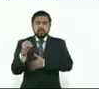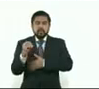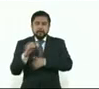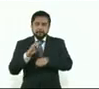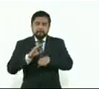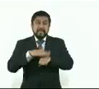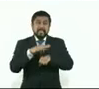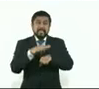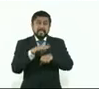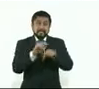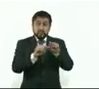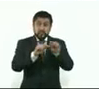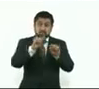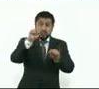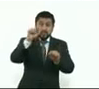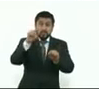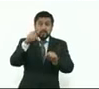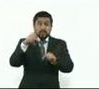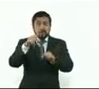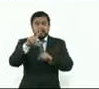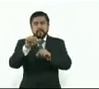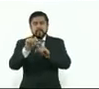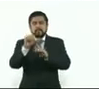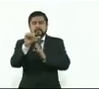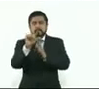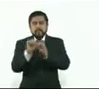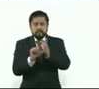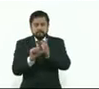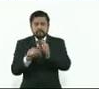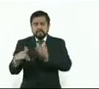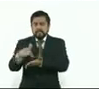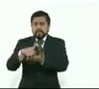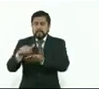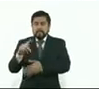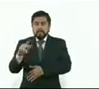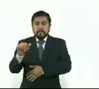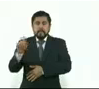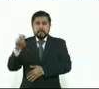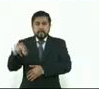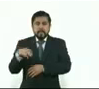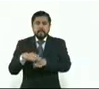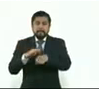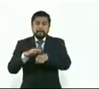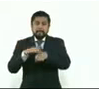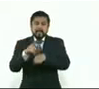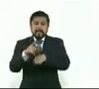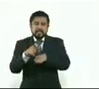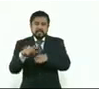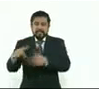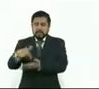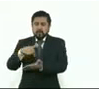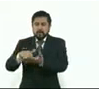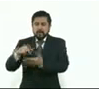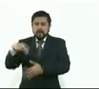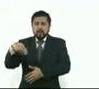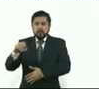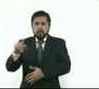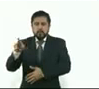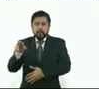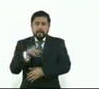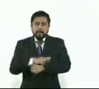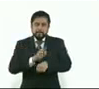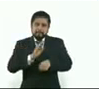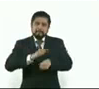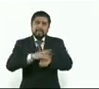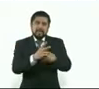delito durante el mes siguiente en Tepepan y un aumento ligero en la Noria. Es lo que tenemos en robo de vehículo con violencia. Siguiente